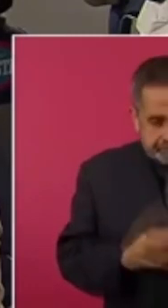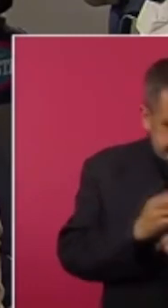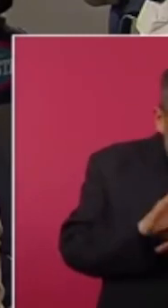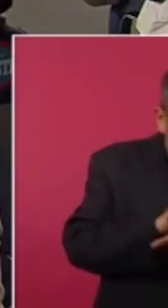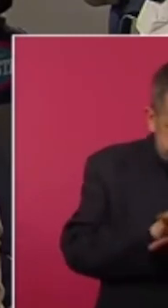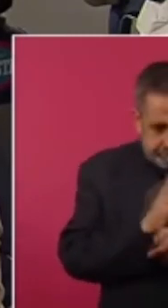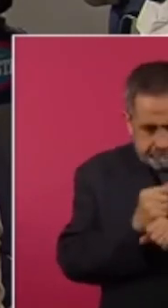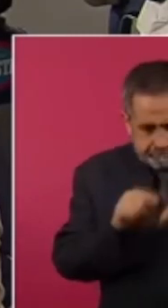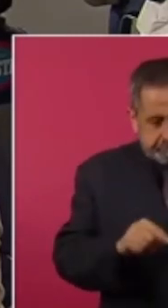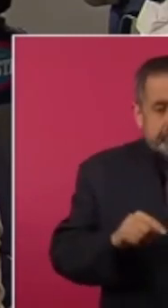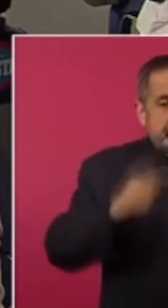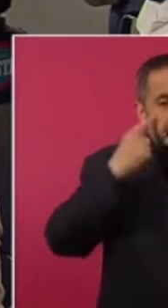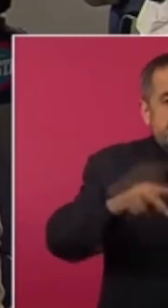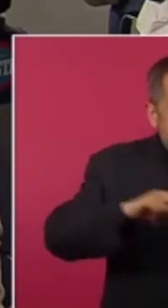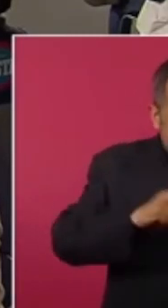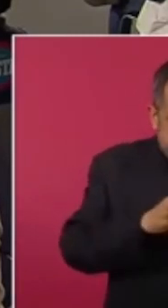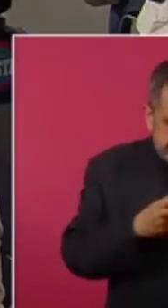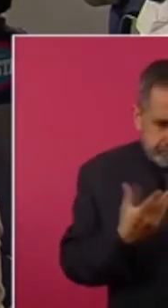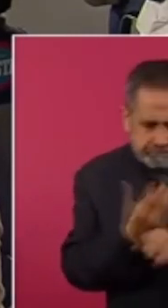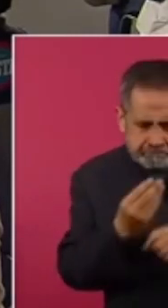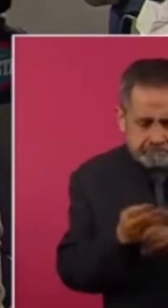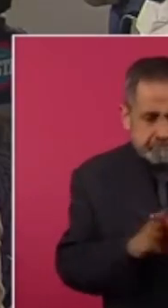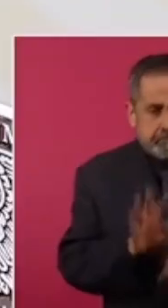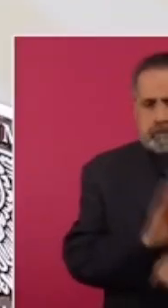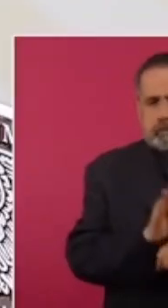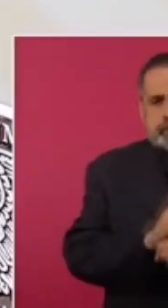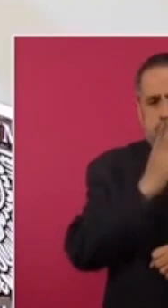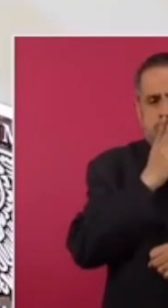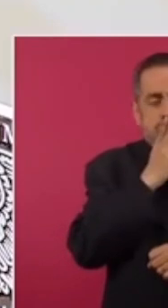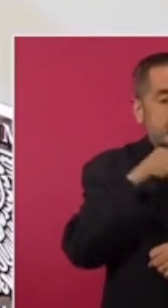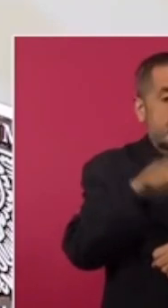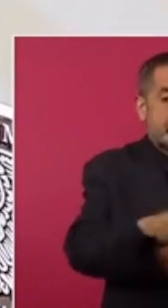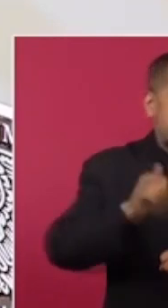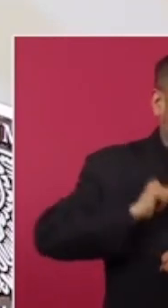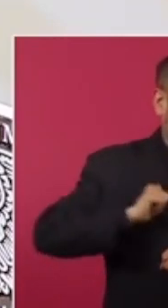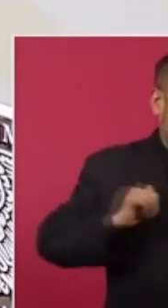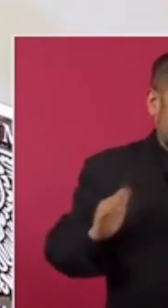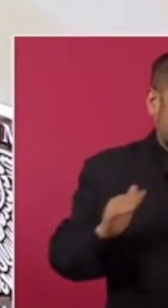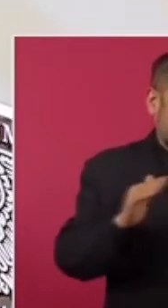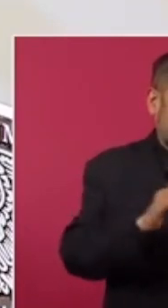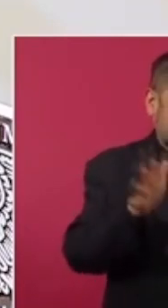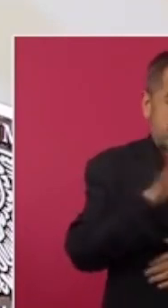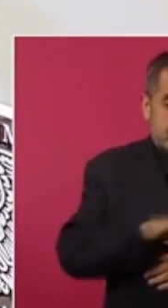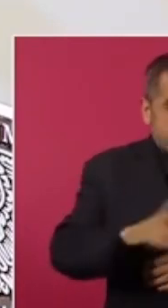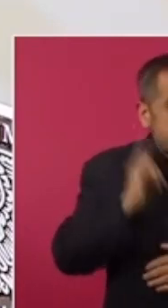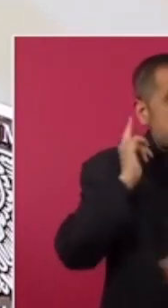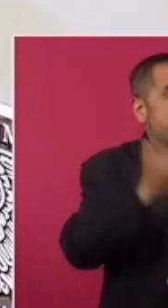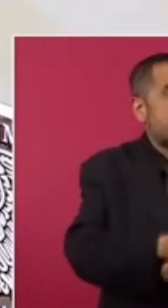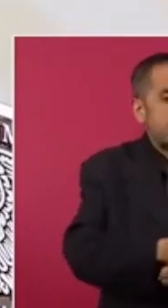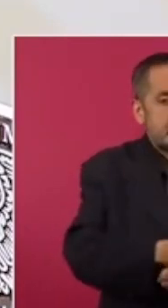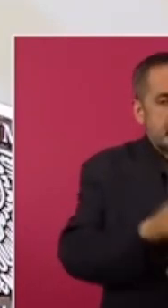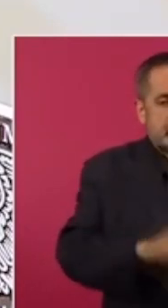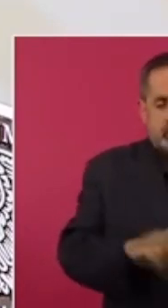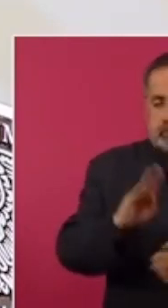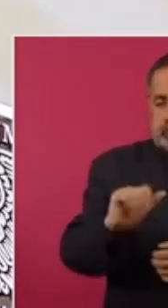ajustes en las ingenierías para poder proteger un sitio arqueológico impresionante que hemos reconocido como